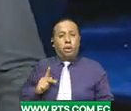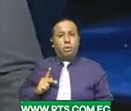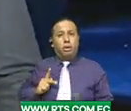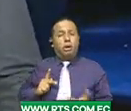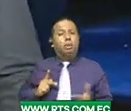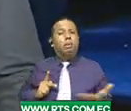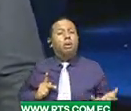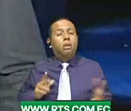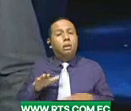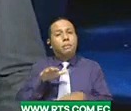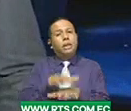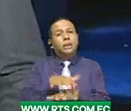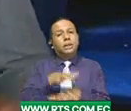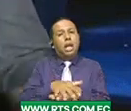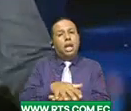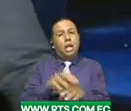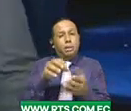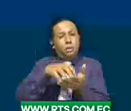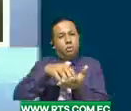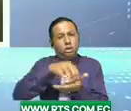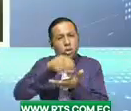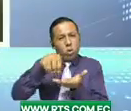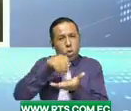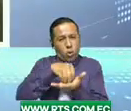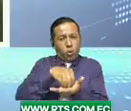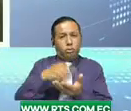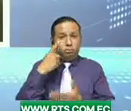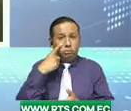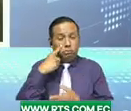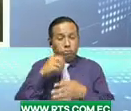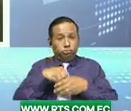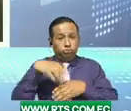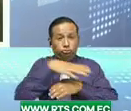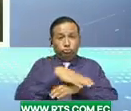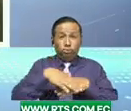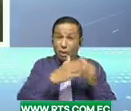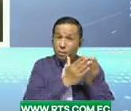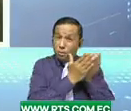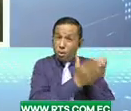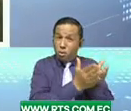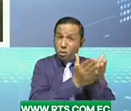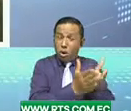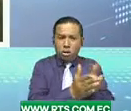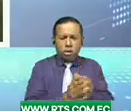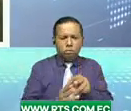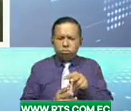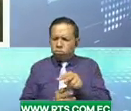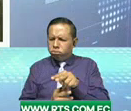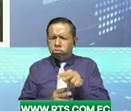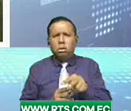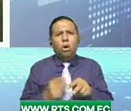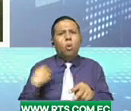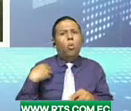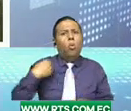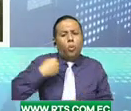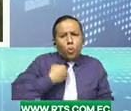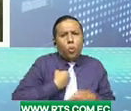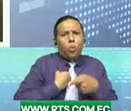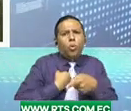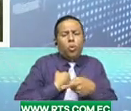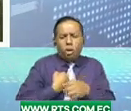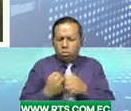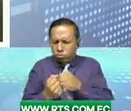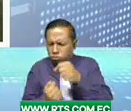esto en la provincia de El Oro. En los exteriores, justamente, del área portuaria, pues se encontró una mochila y lo que se ha